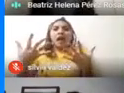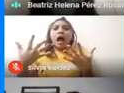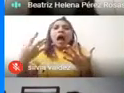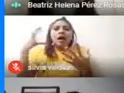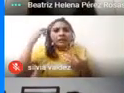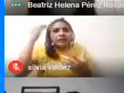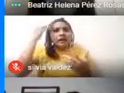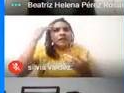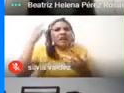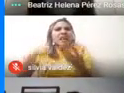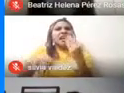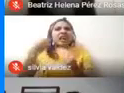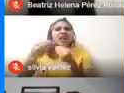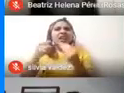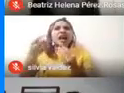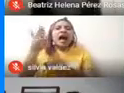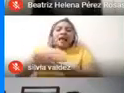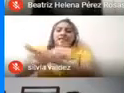antes de venderlo.